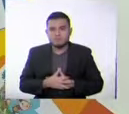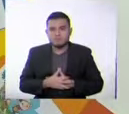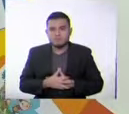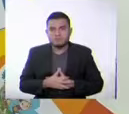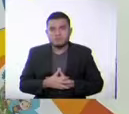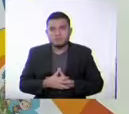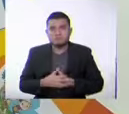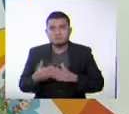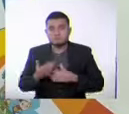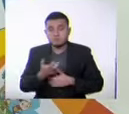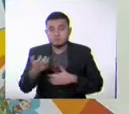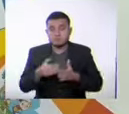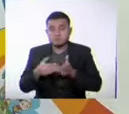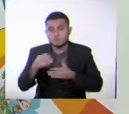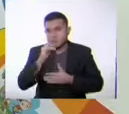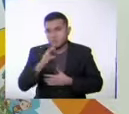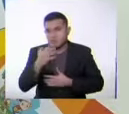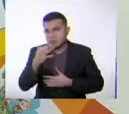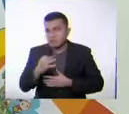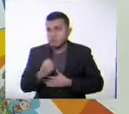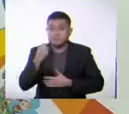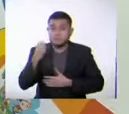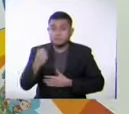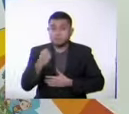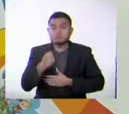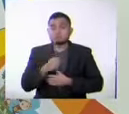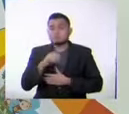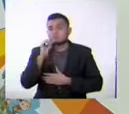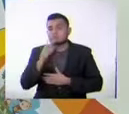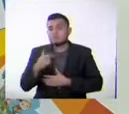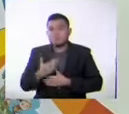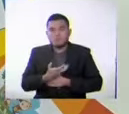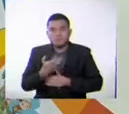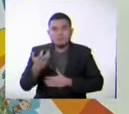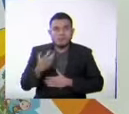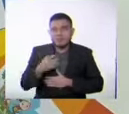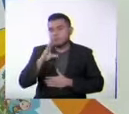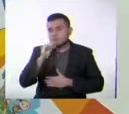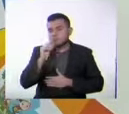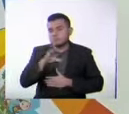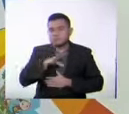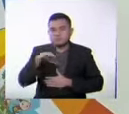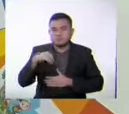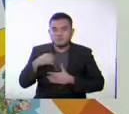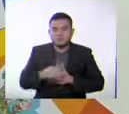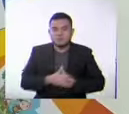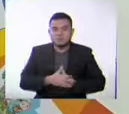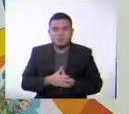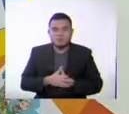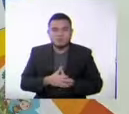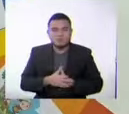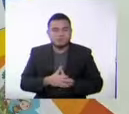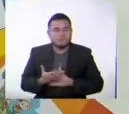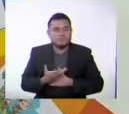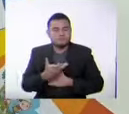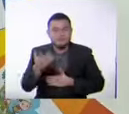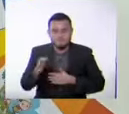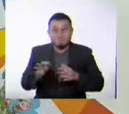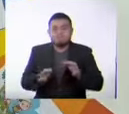diciendo también, porque es importante conocerlo cuando hablamos de la familia, está todo